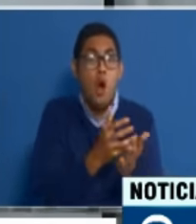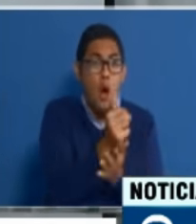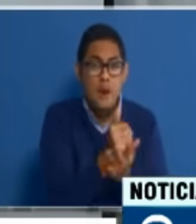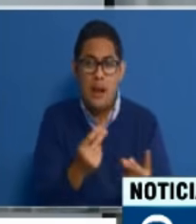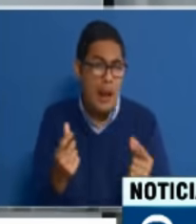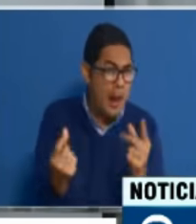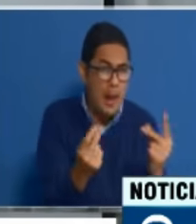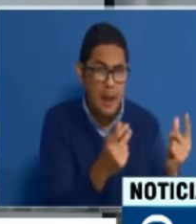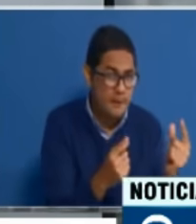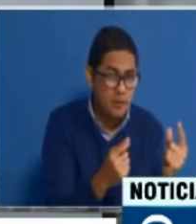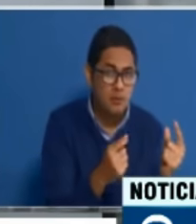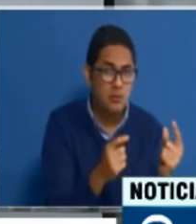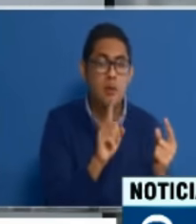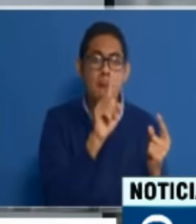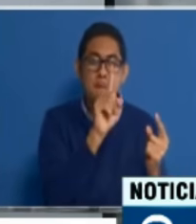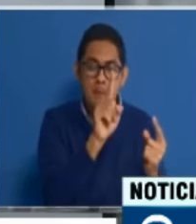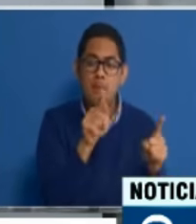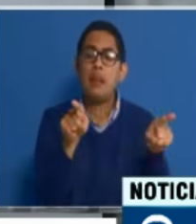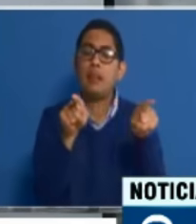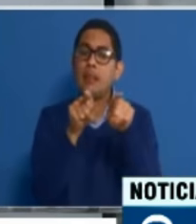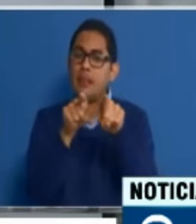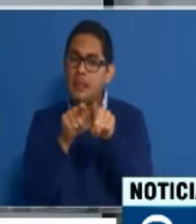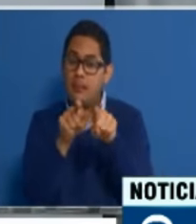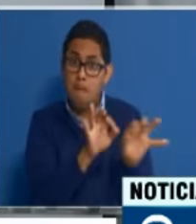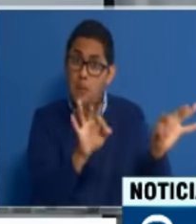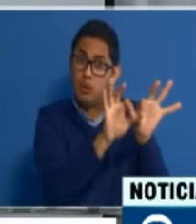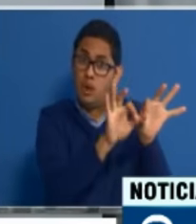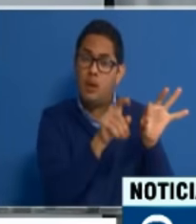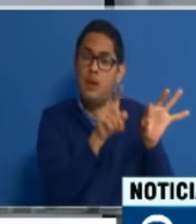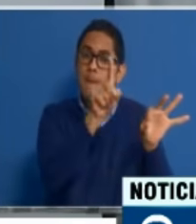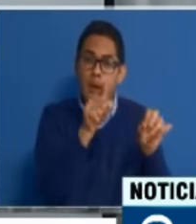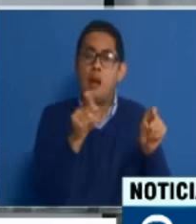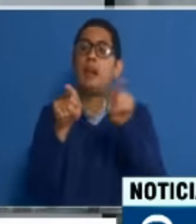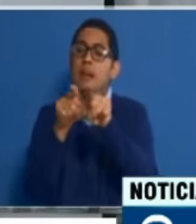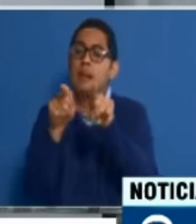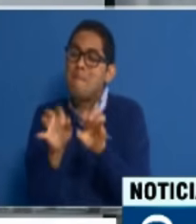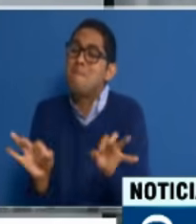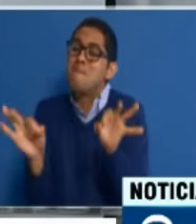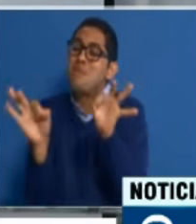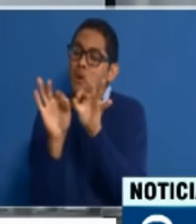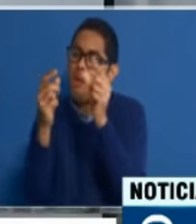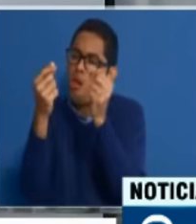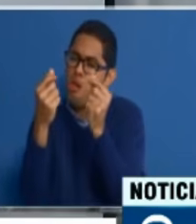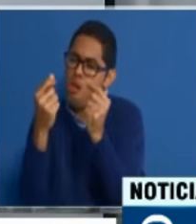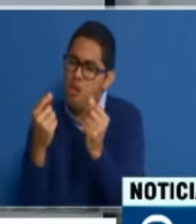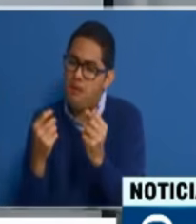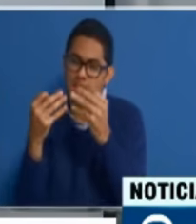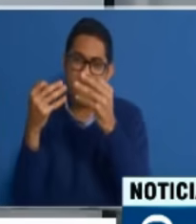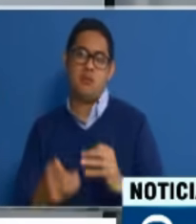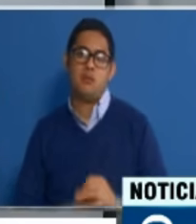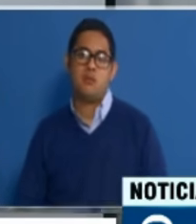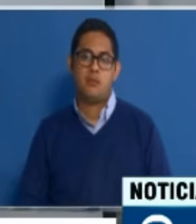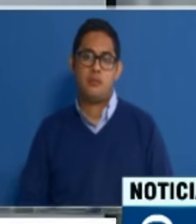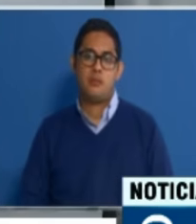Los funcionarios obviamente que se aprovechen